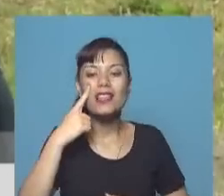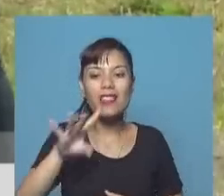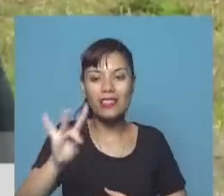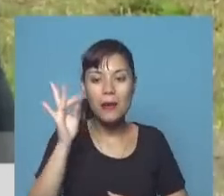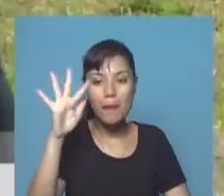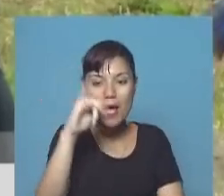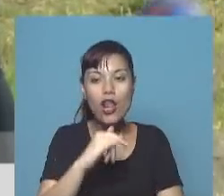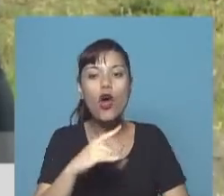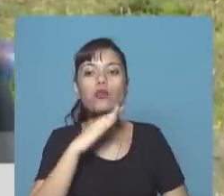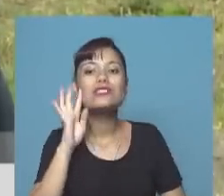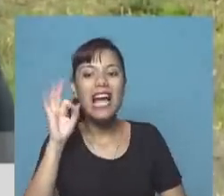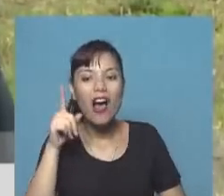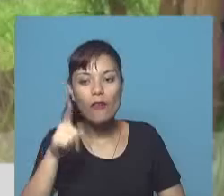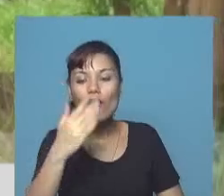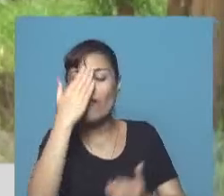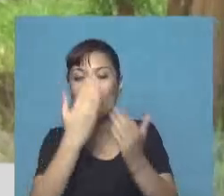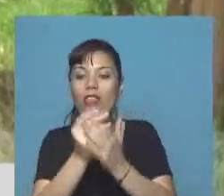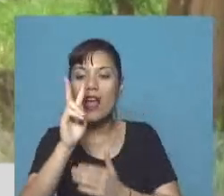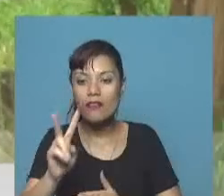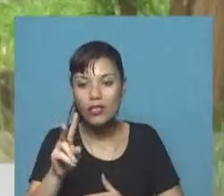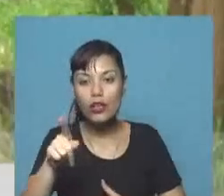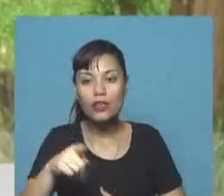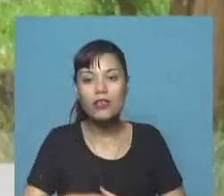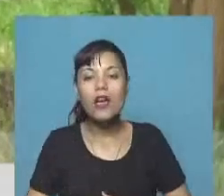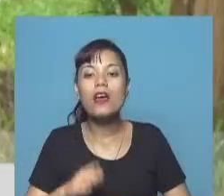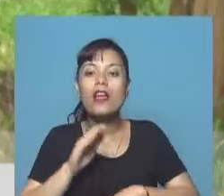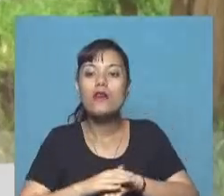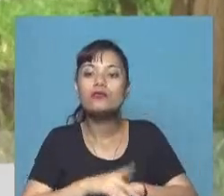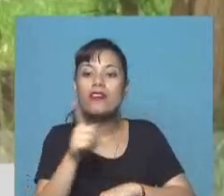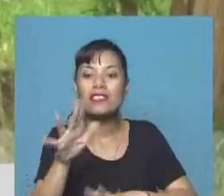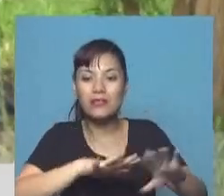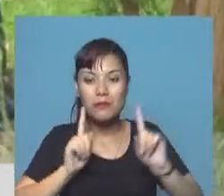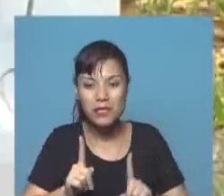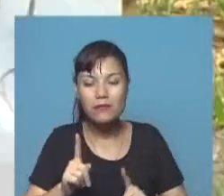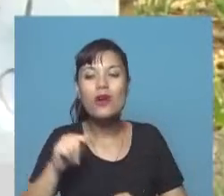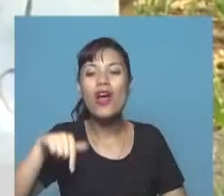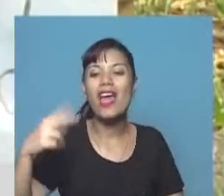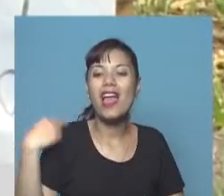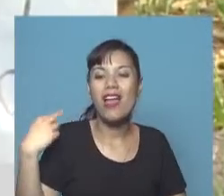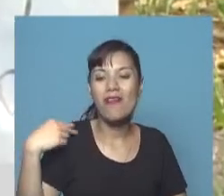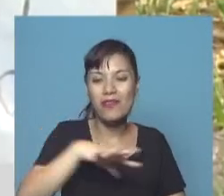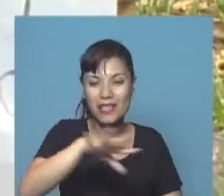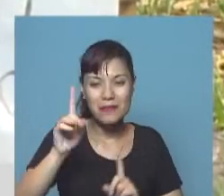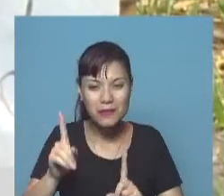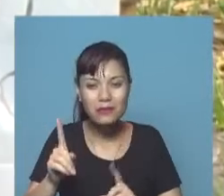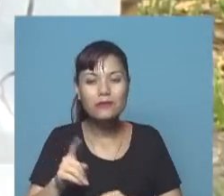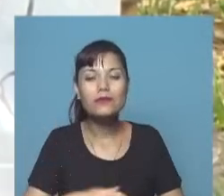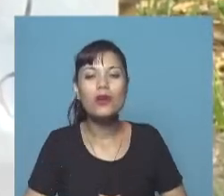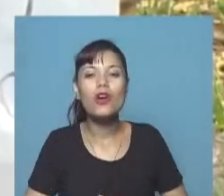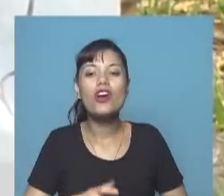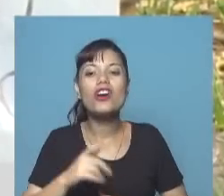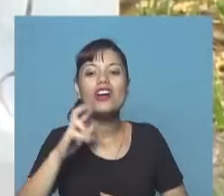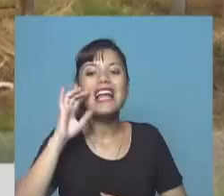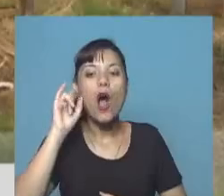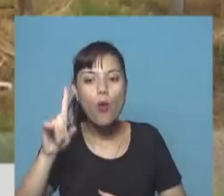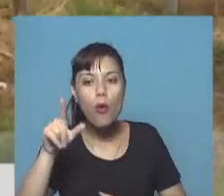de Merlo, Gustavo Menéndez, del Frente para la Victoria, responsabilizó por la situación al actual jefe comunal del distrito, el histórico Raúl